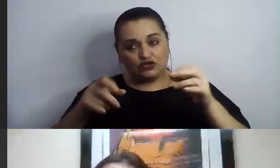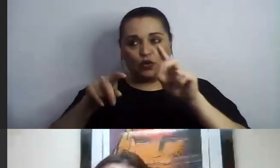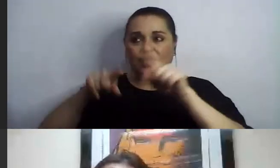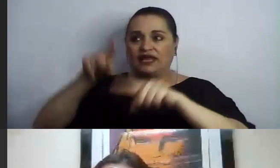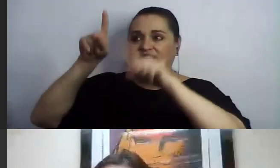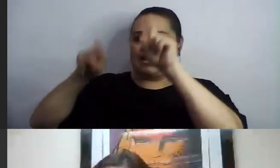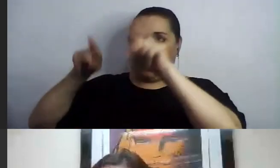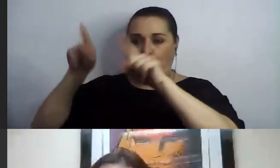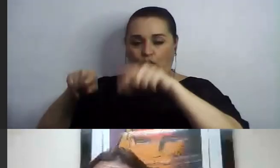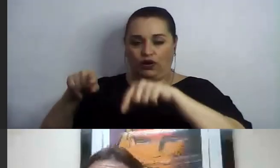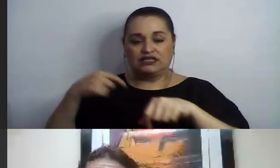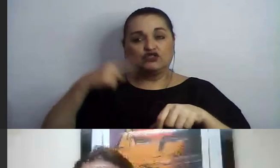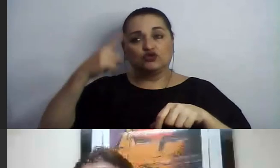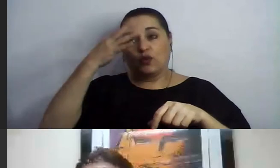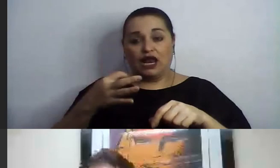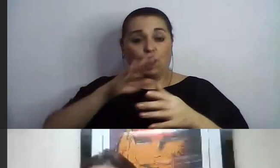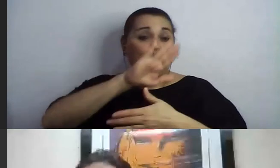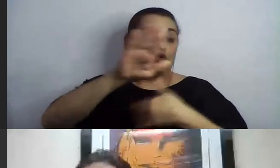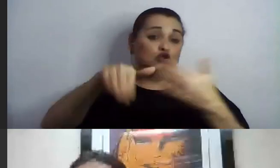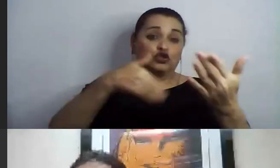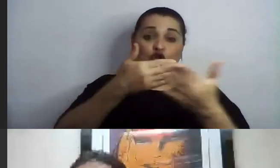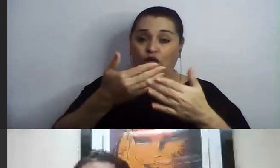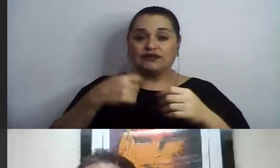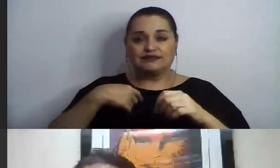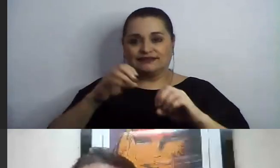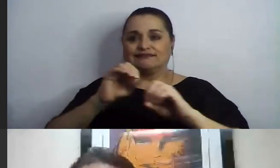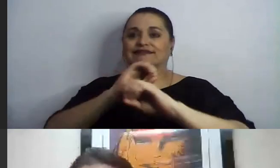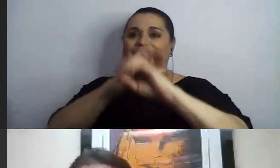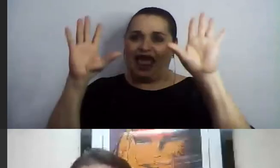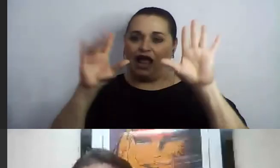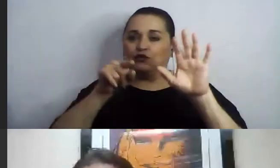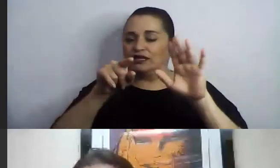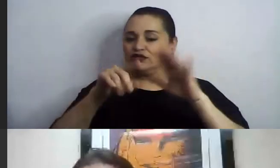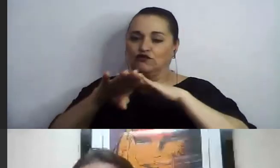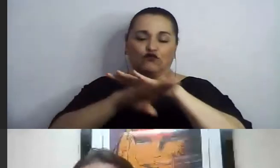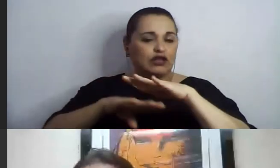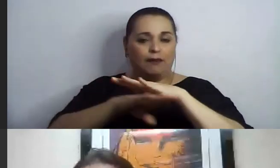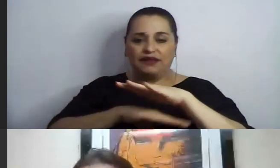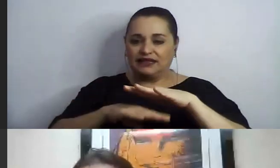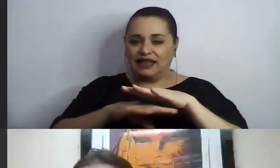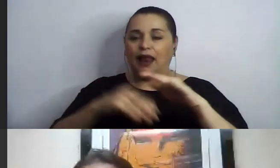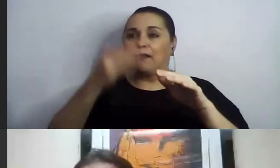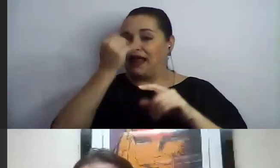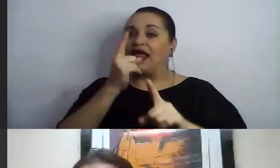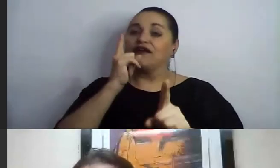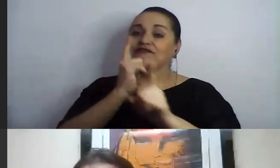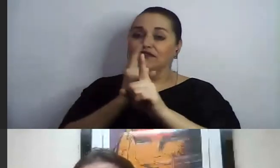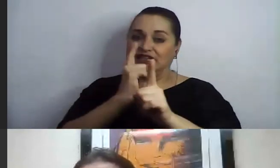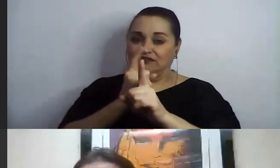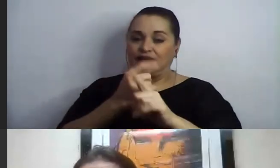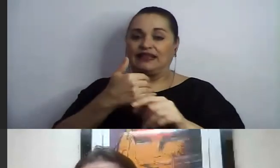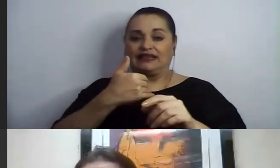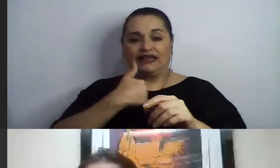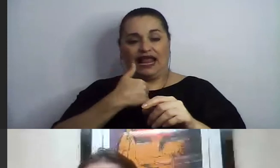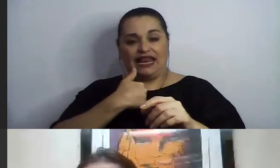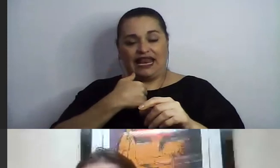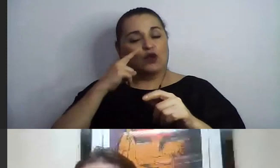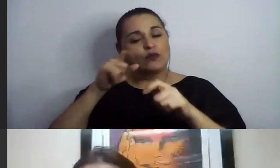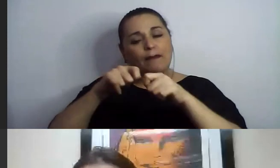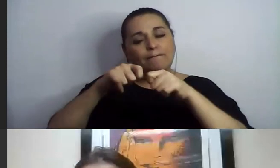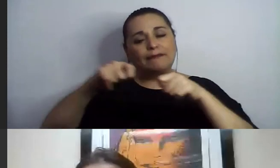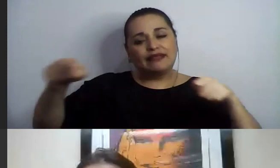y que yo creo que todos y todas estamos claros que esto es fundamental para efectivamente pues tener una medida